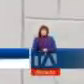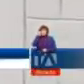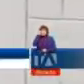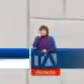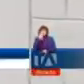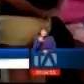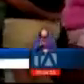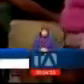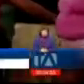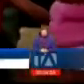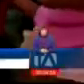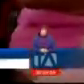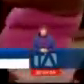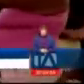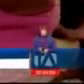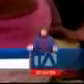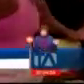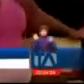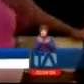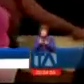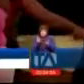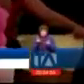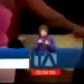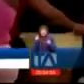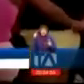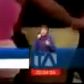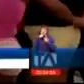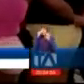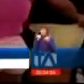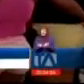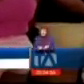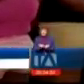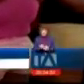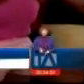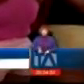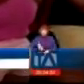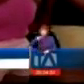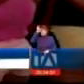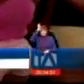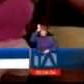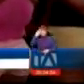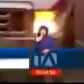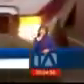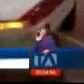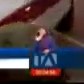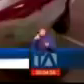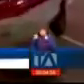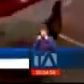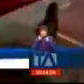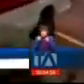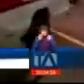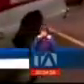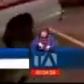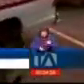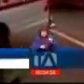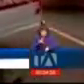por los internos. Hasta el cierre de este reportaje se desconoce si la situación pudo ser controlada.